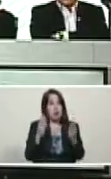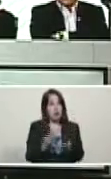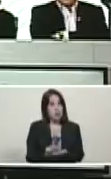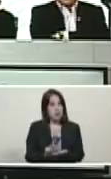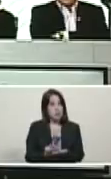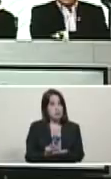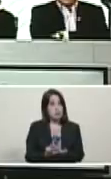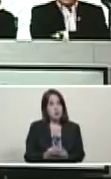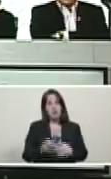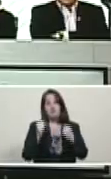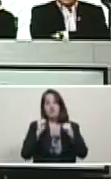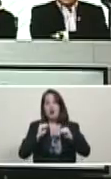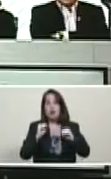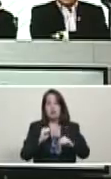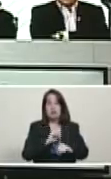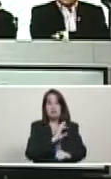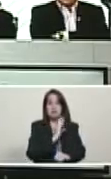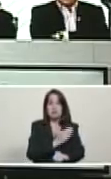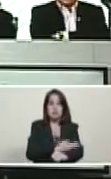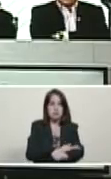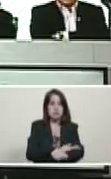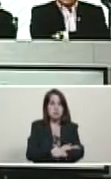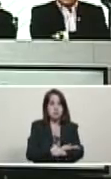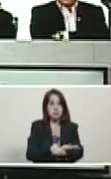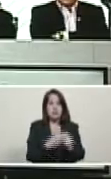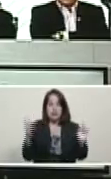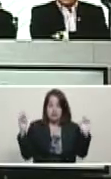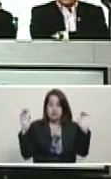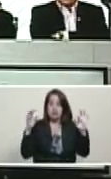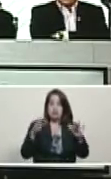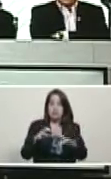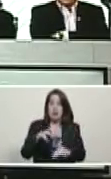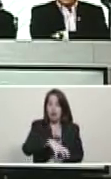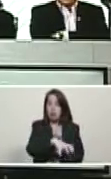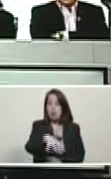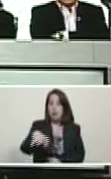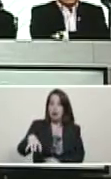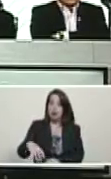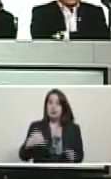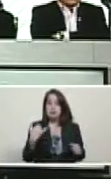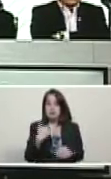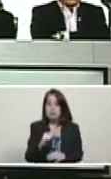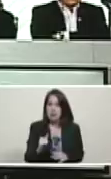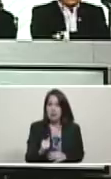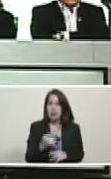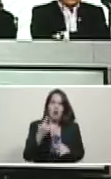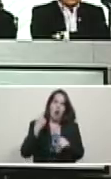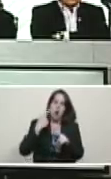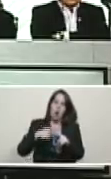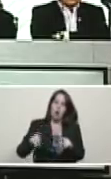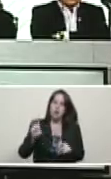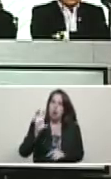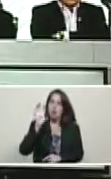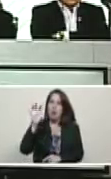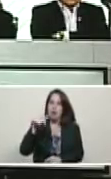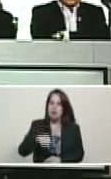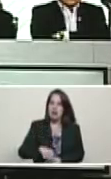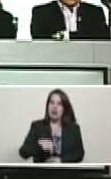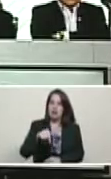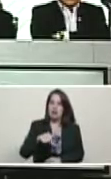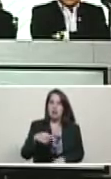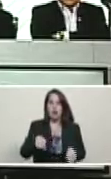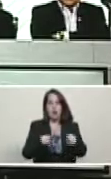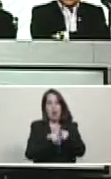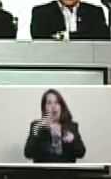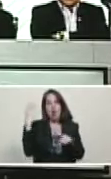muy fuerte que se concentra en algunos países otro país pero ya de nuestro continente de nuestra hermana